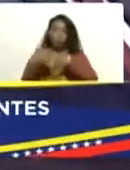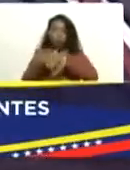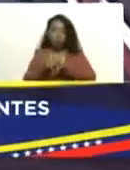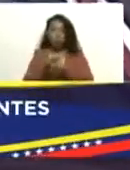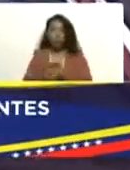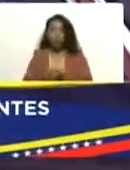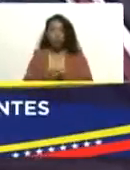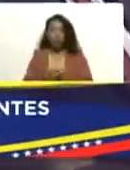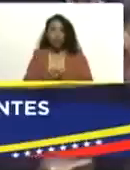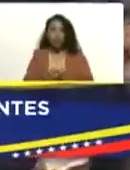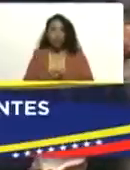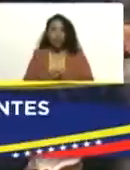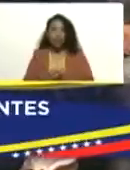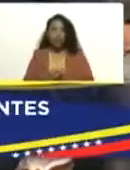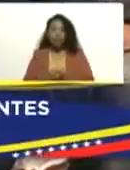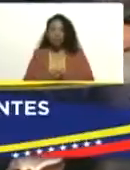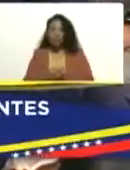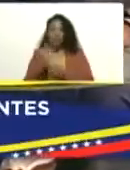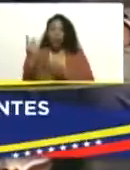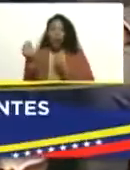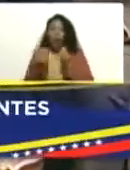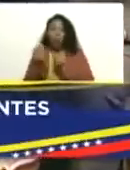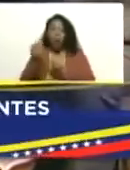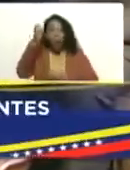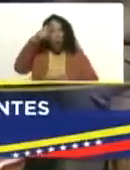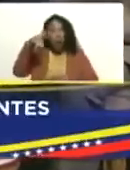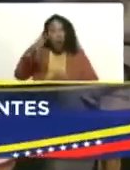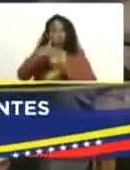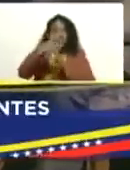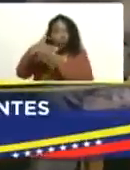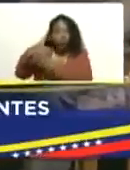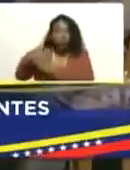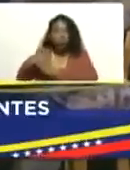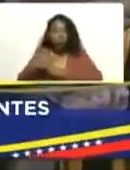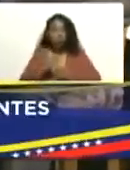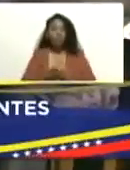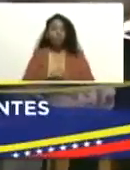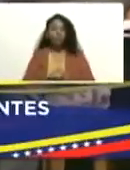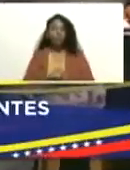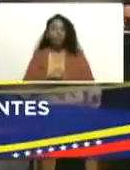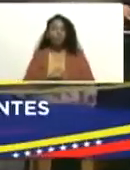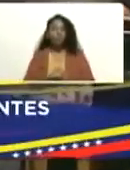entre nuestros mundos, entre nuestros pueblos. Así que